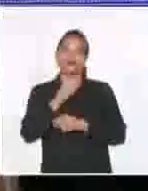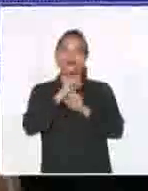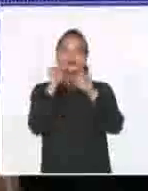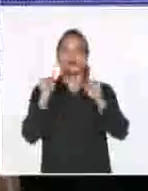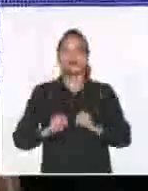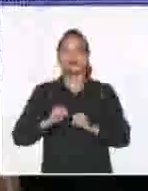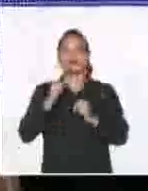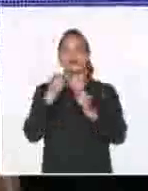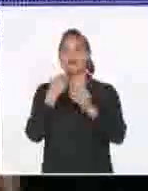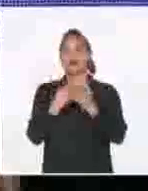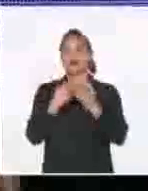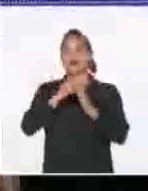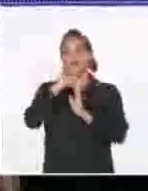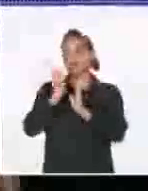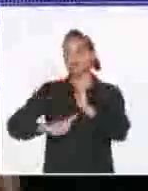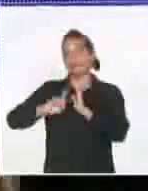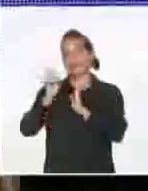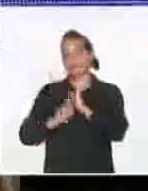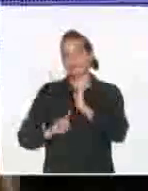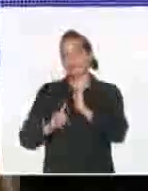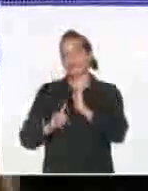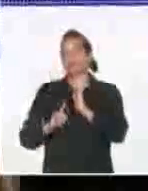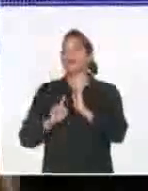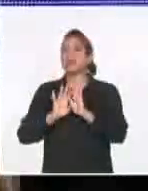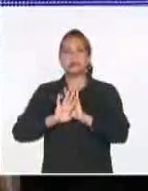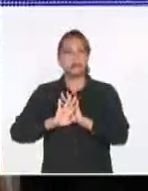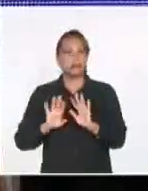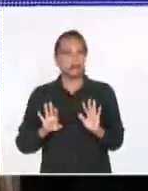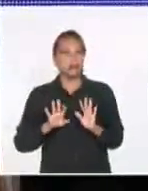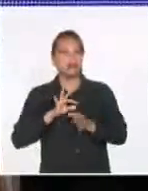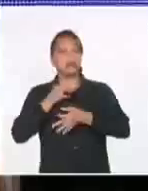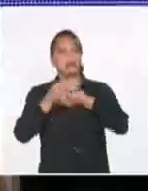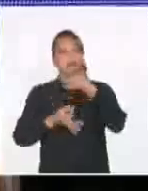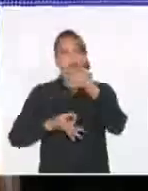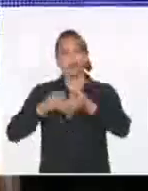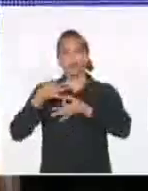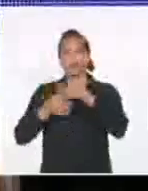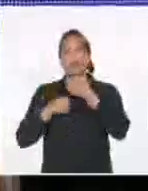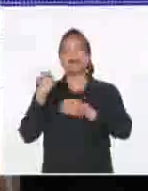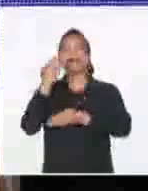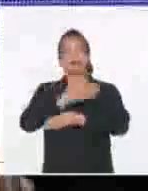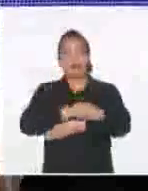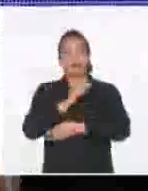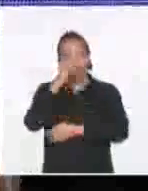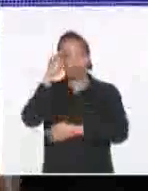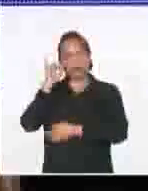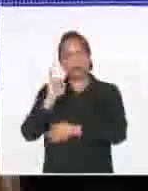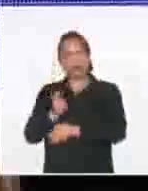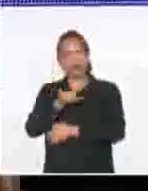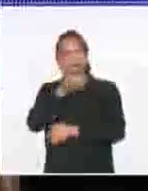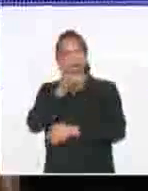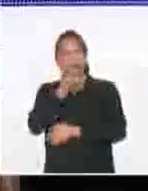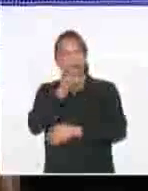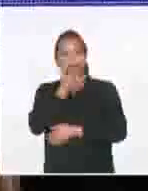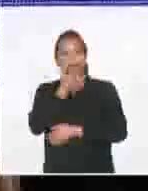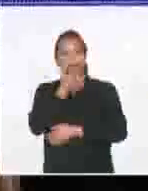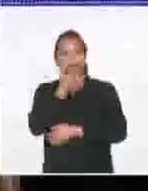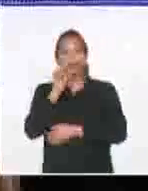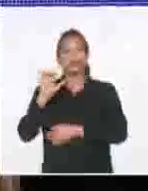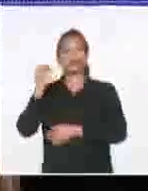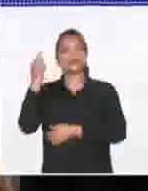sistema eléctrico, porque hemos explicado que el bloqueo provoca daños económicos